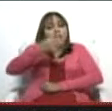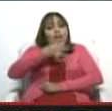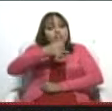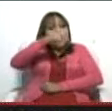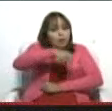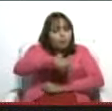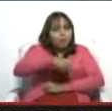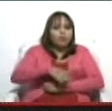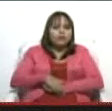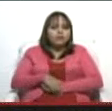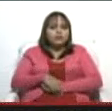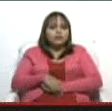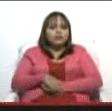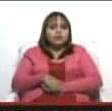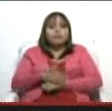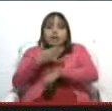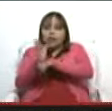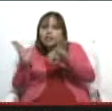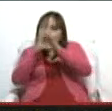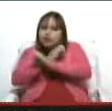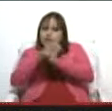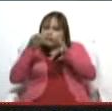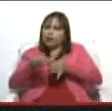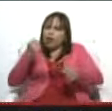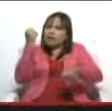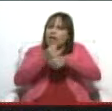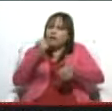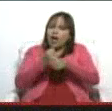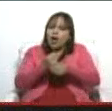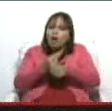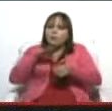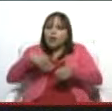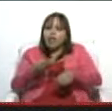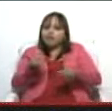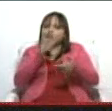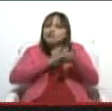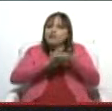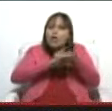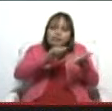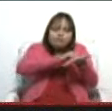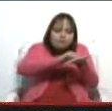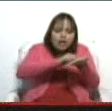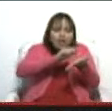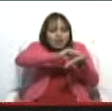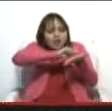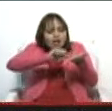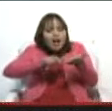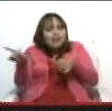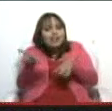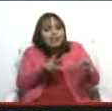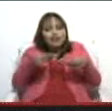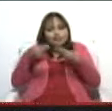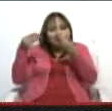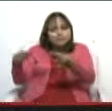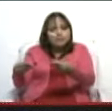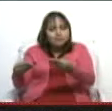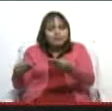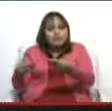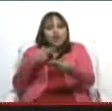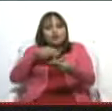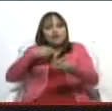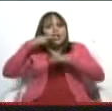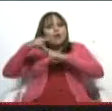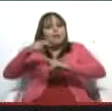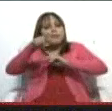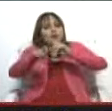y entrada la noche a los efectos de contar con un documento más acabado para las próximas horas. Con mucho gusto contestaremos las preguntas a